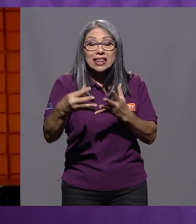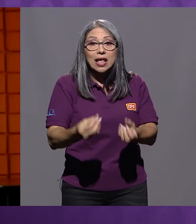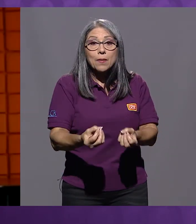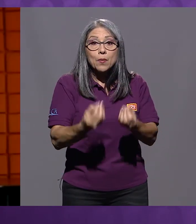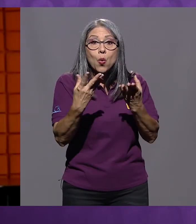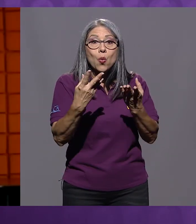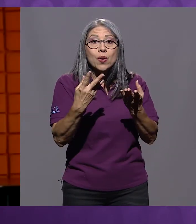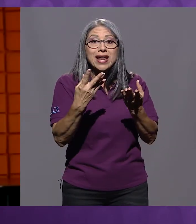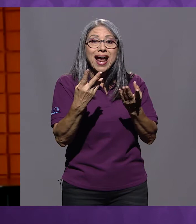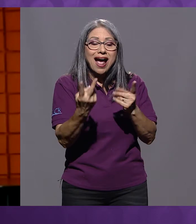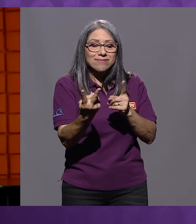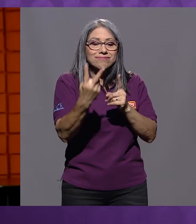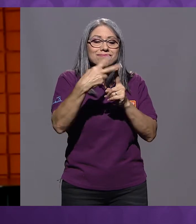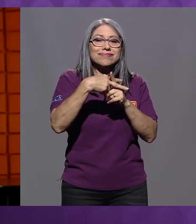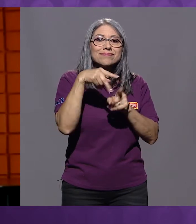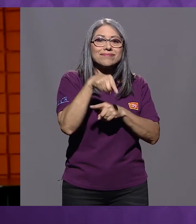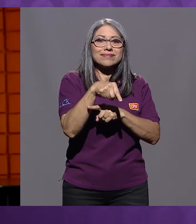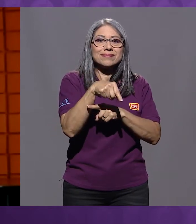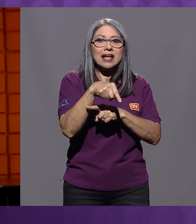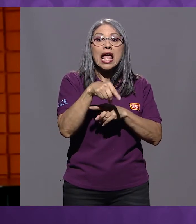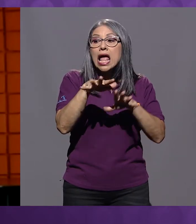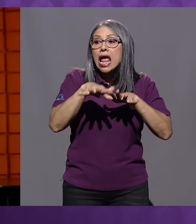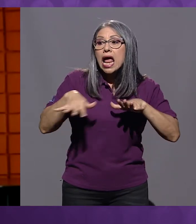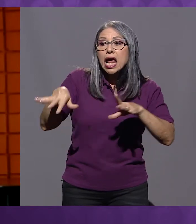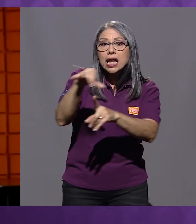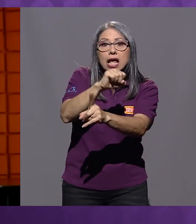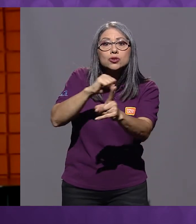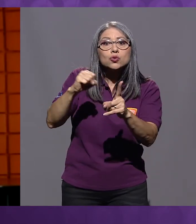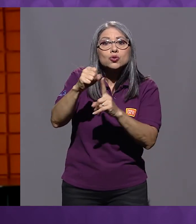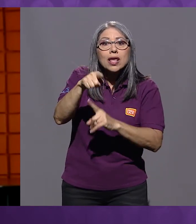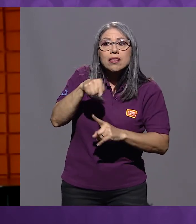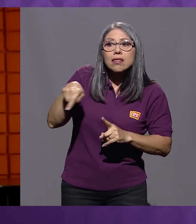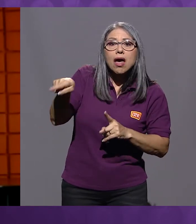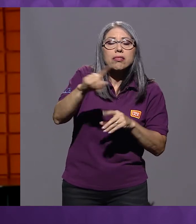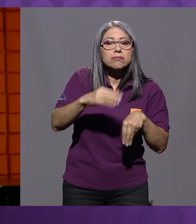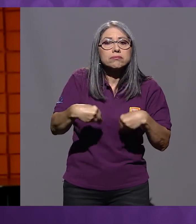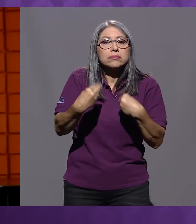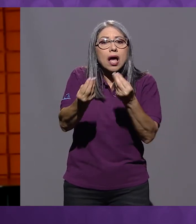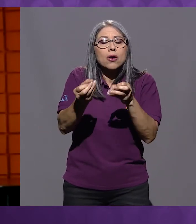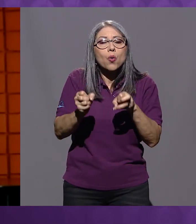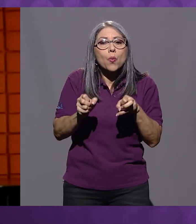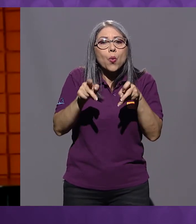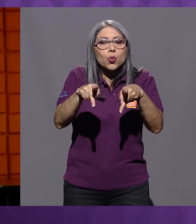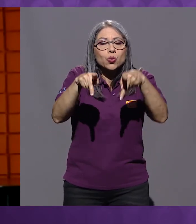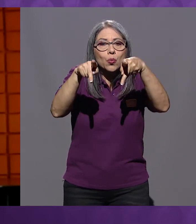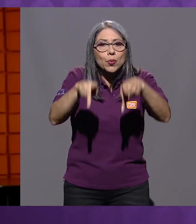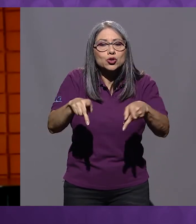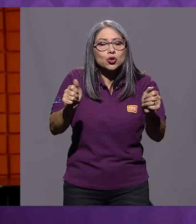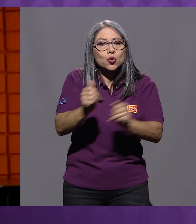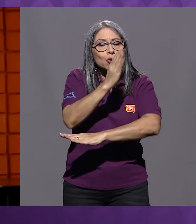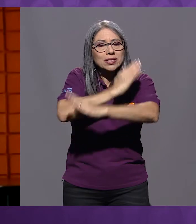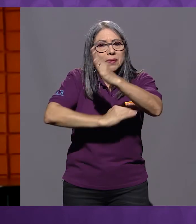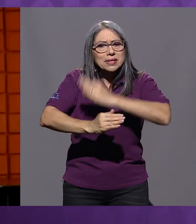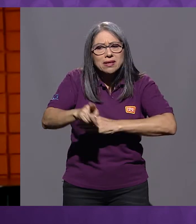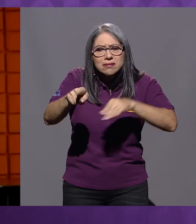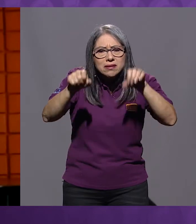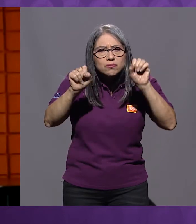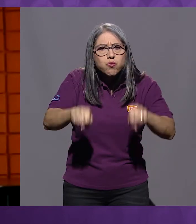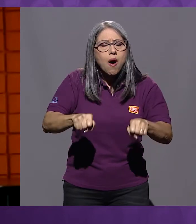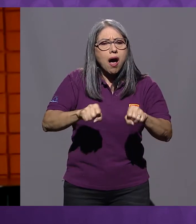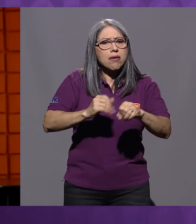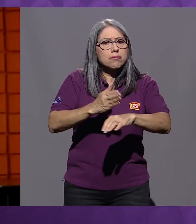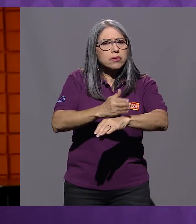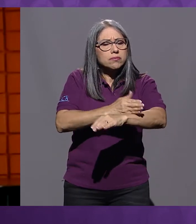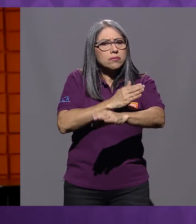pública, pero sobre todo en la sociedad, las oportunidades que tienen las personas con discapacidad para